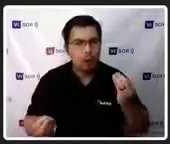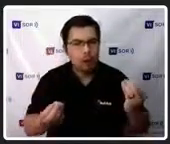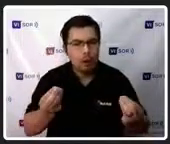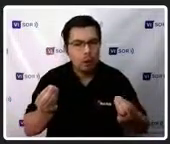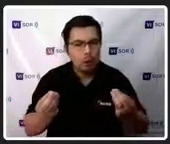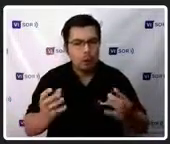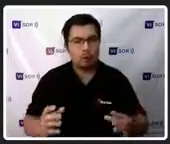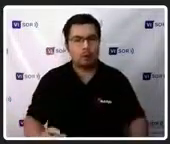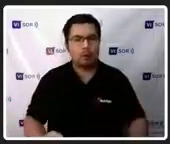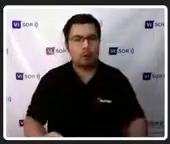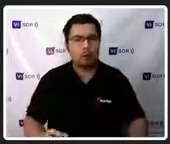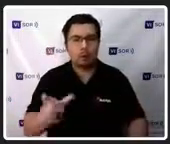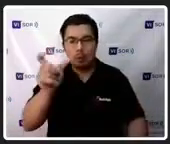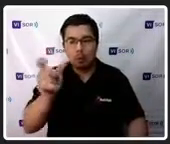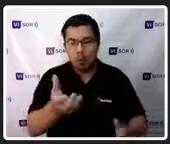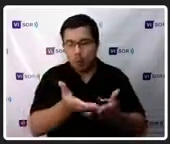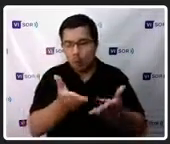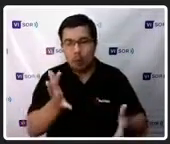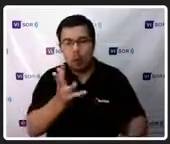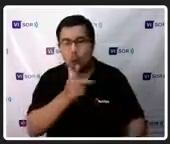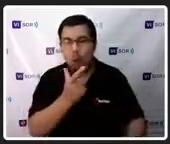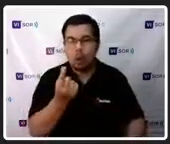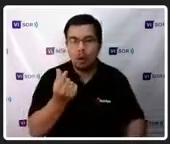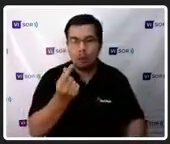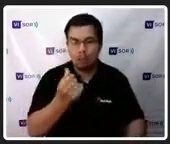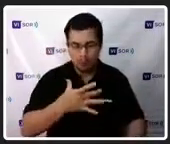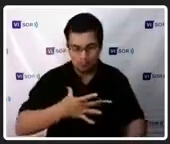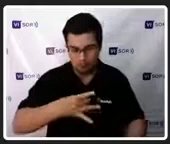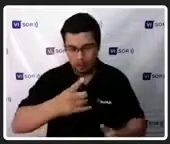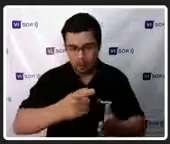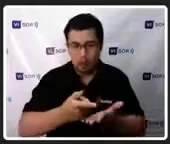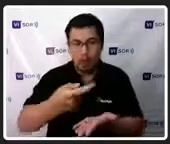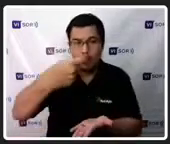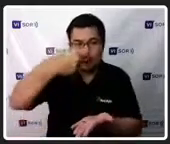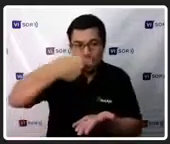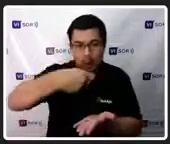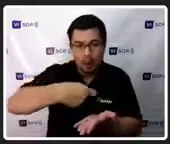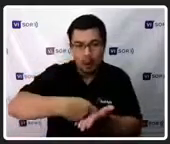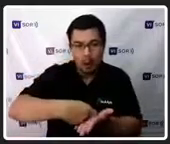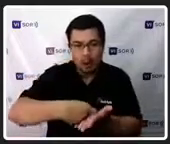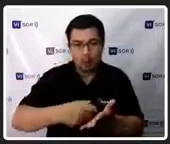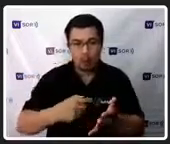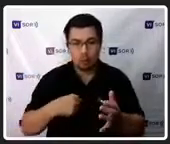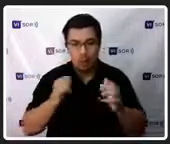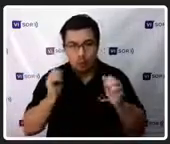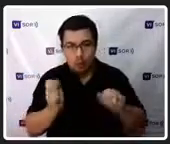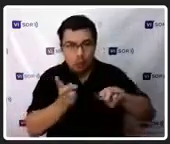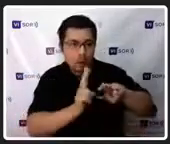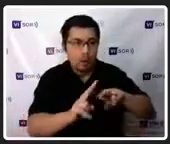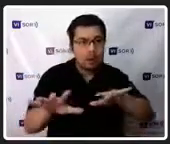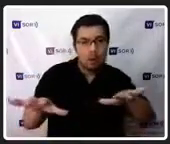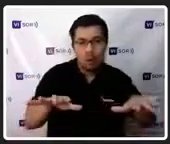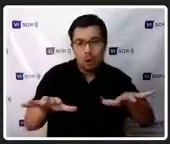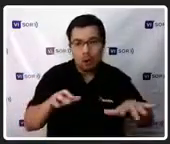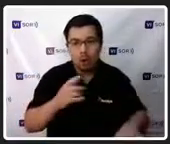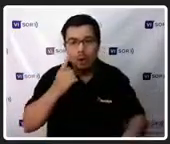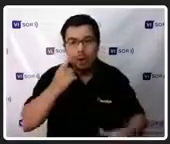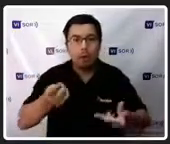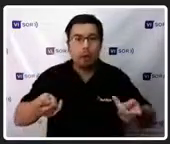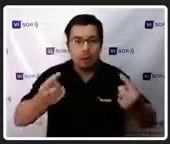Pero yo creo que acá yo podría hacer un montón de cosas. ¿Qué les parece? Déjenme probarlo. Intentar poner a prueba lo que yo aprendí.